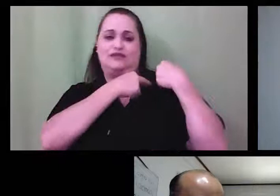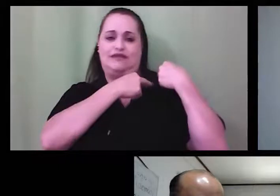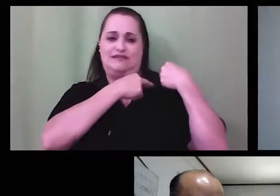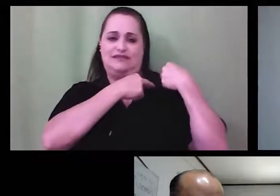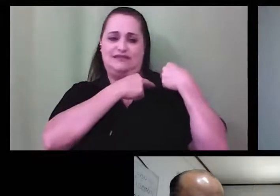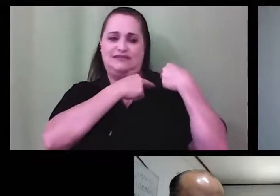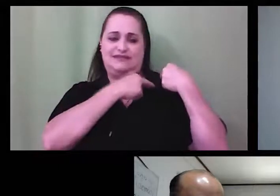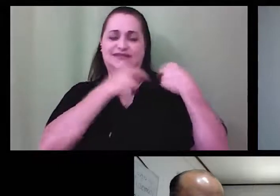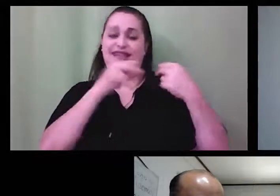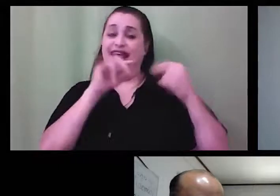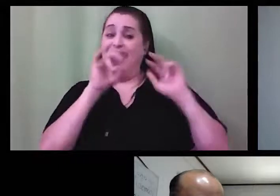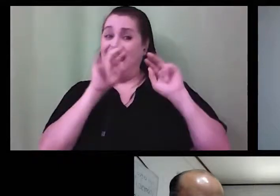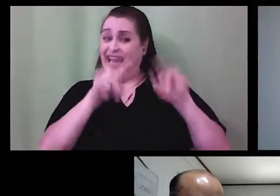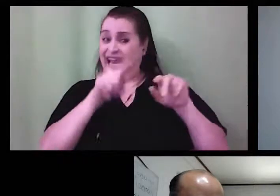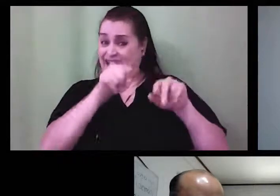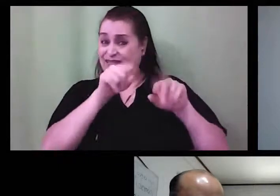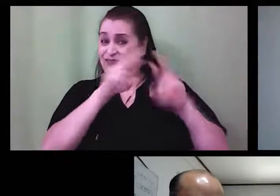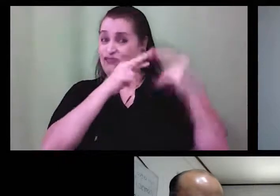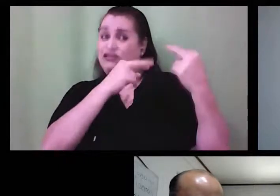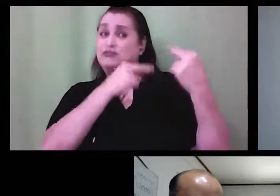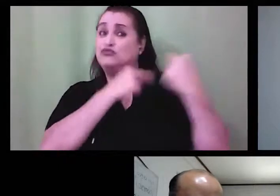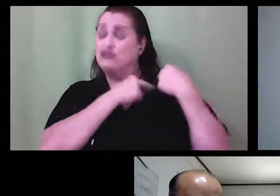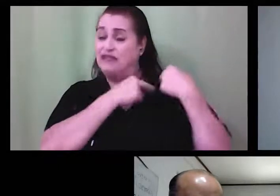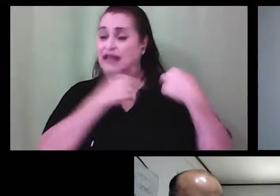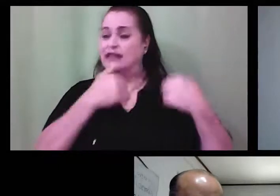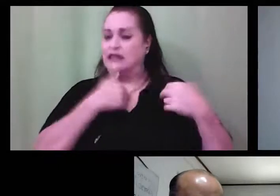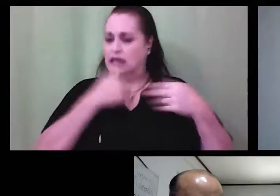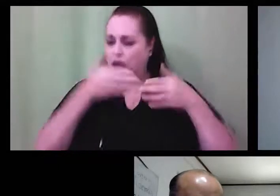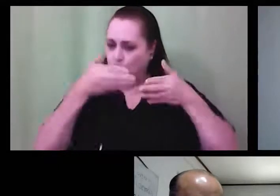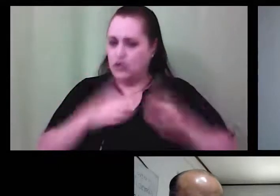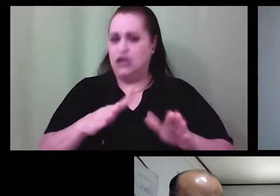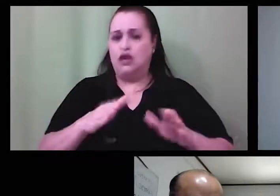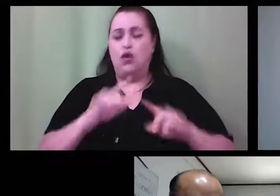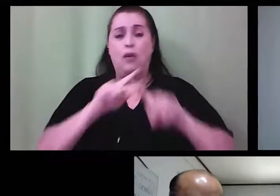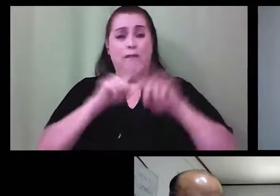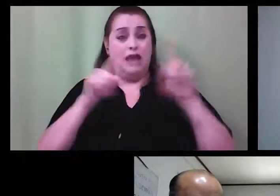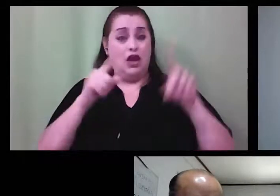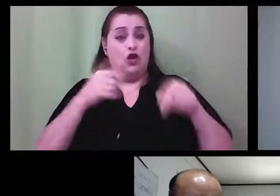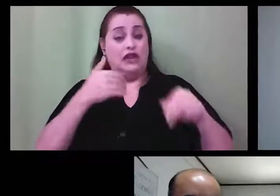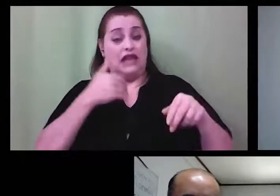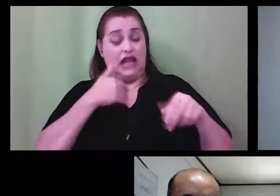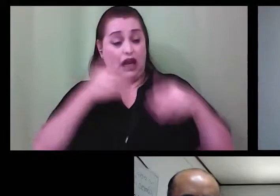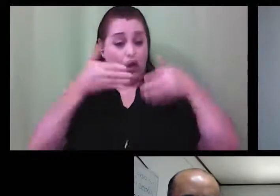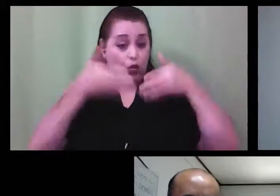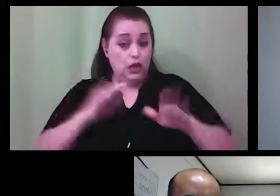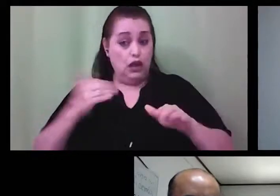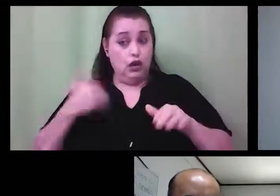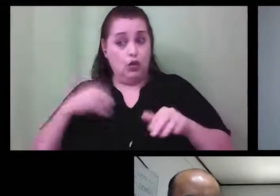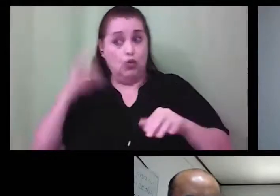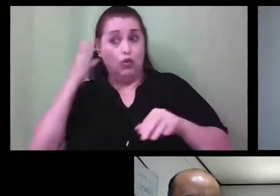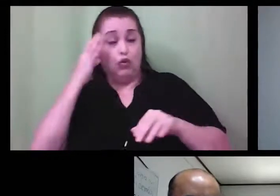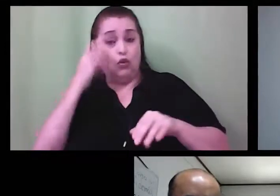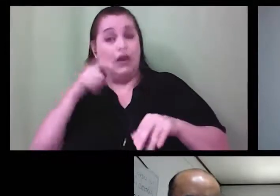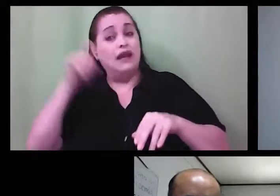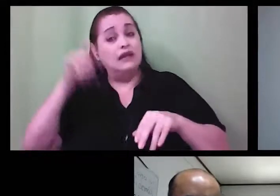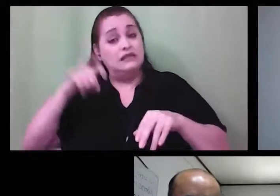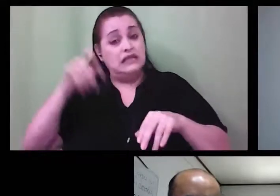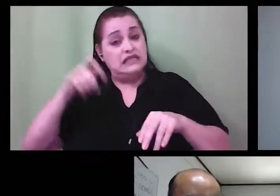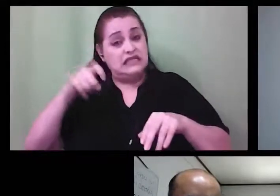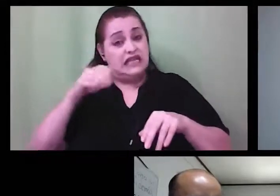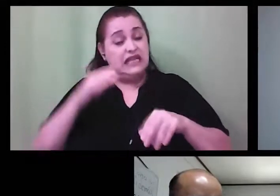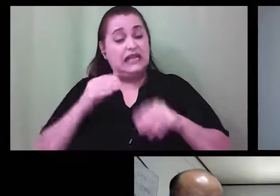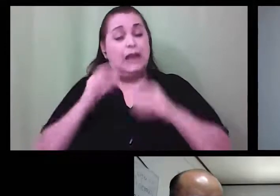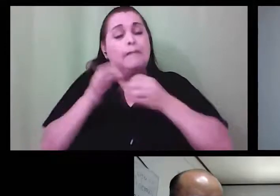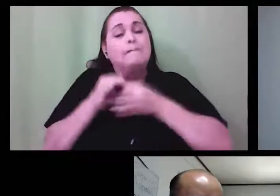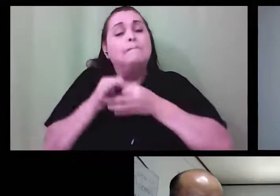Es una responsabilidad tener un hijo, pero tener un hijo o una hija que requiera ir un poco